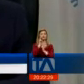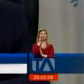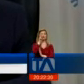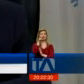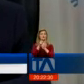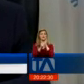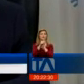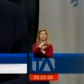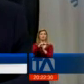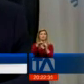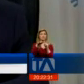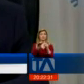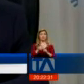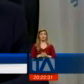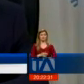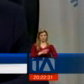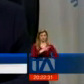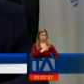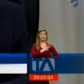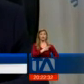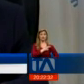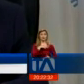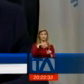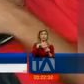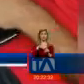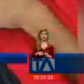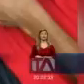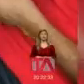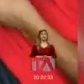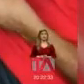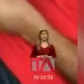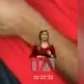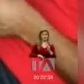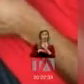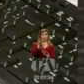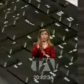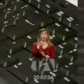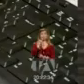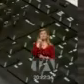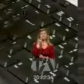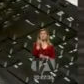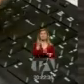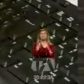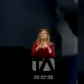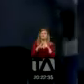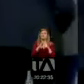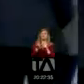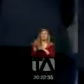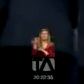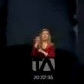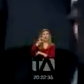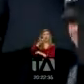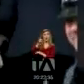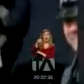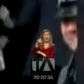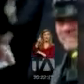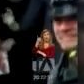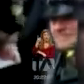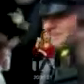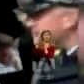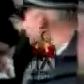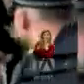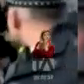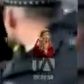también tuvimos reporte de universidades que sufrieron ataques. La mayoría de ellos asegura se originaron a partir del pasado jueves 11 de